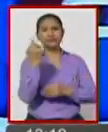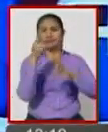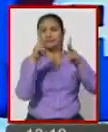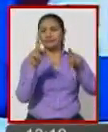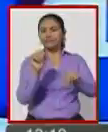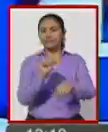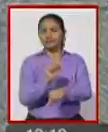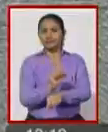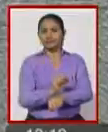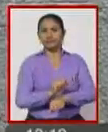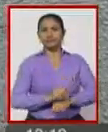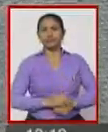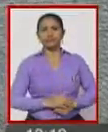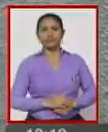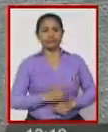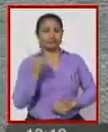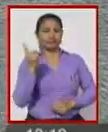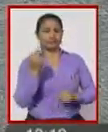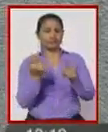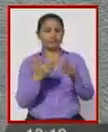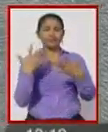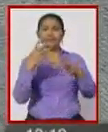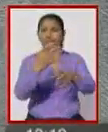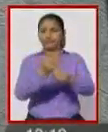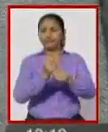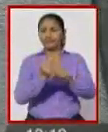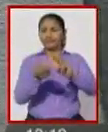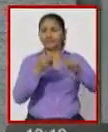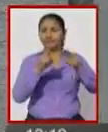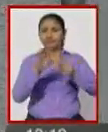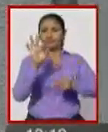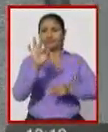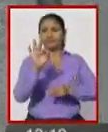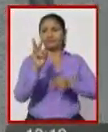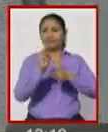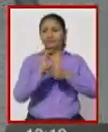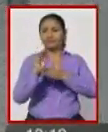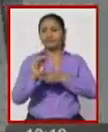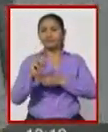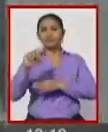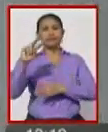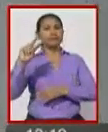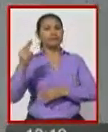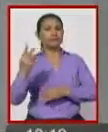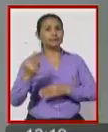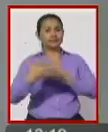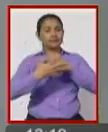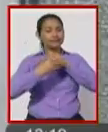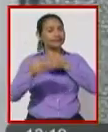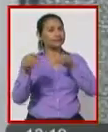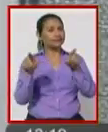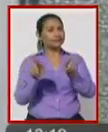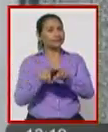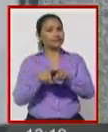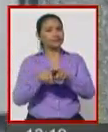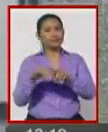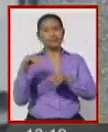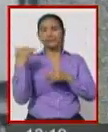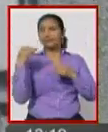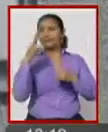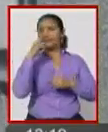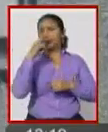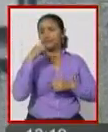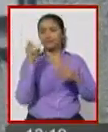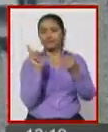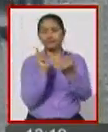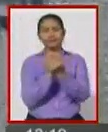persona aprehendida. Una de las armas secuestradas es de calibre 9 milímetros. El segundo es una réplica exacta de juguete. Ambos